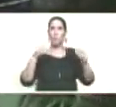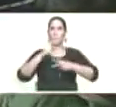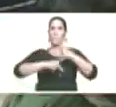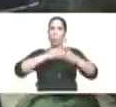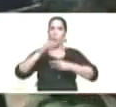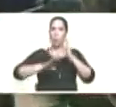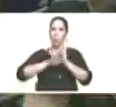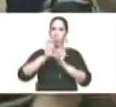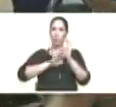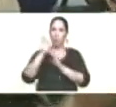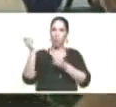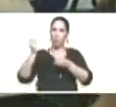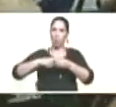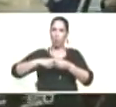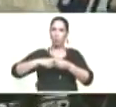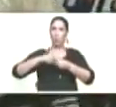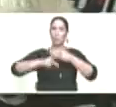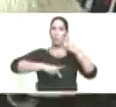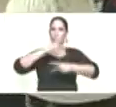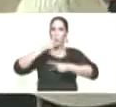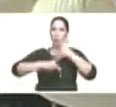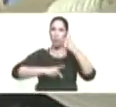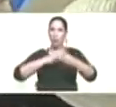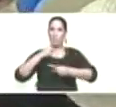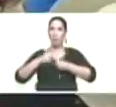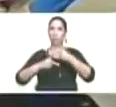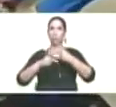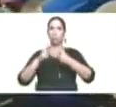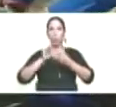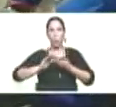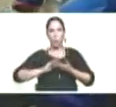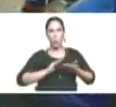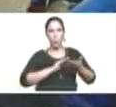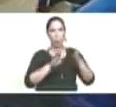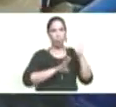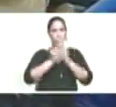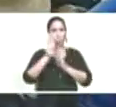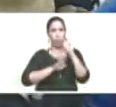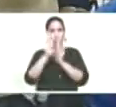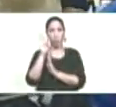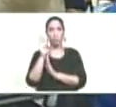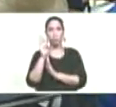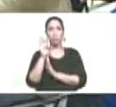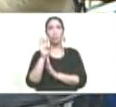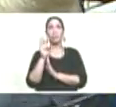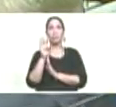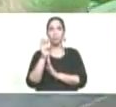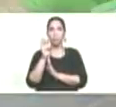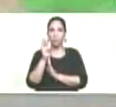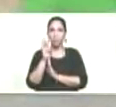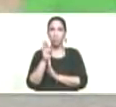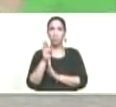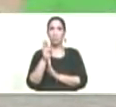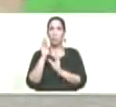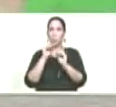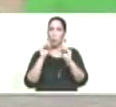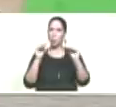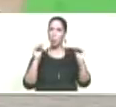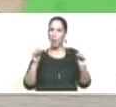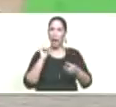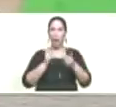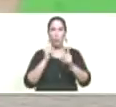a incorporarse al programa de recuperación, crecimiento y prosperidad económica, sale la derecha a llamar a